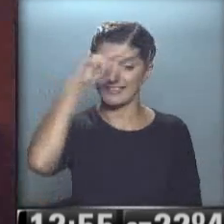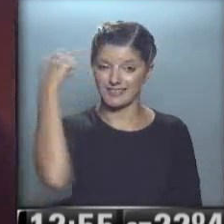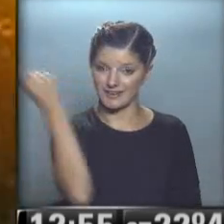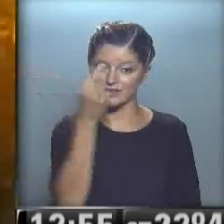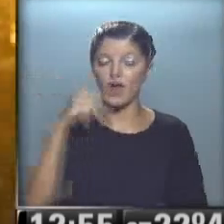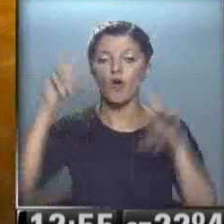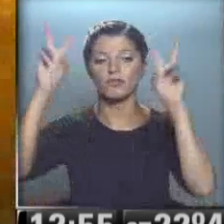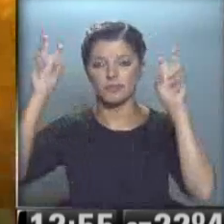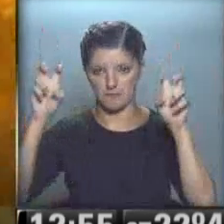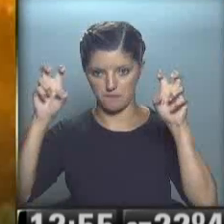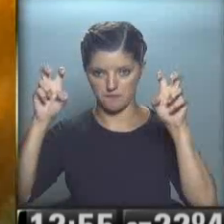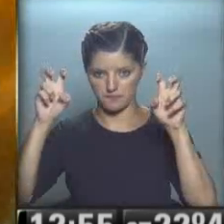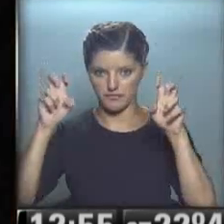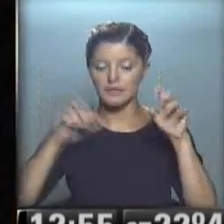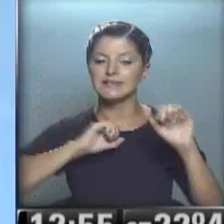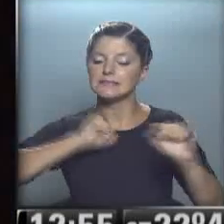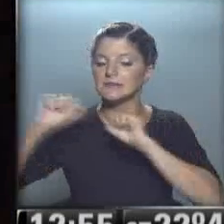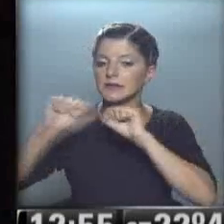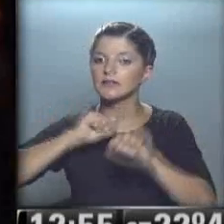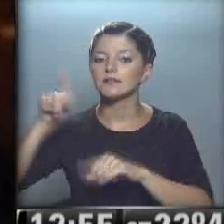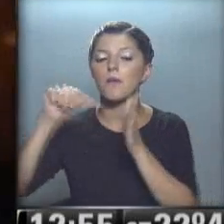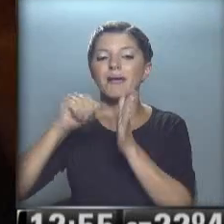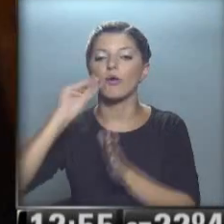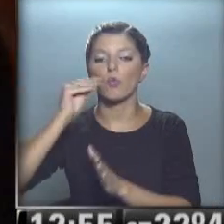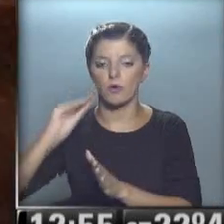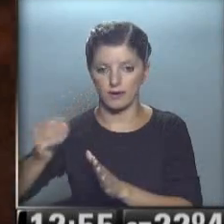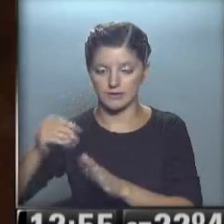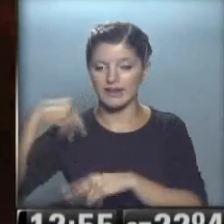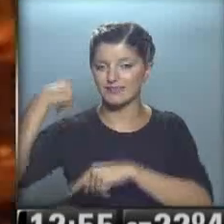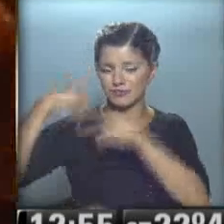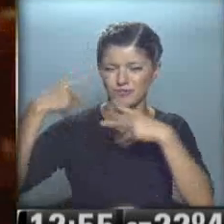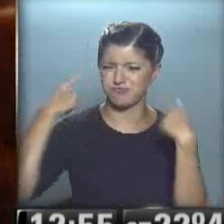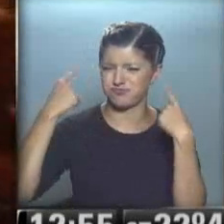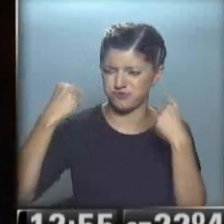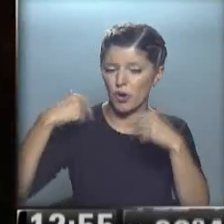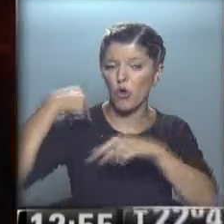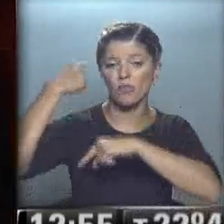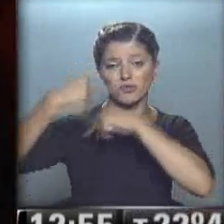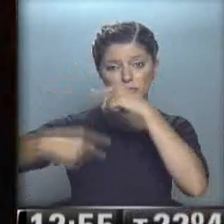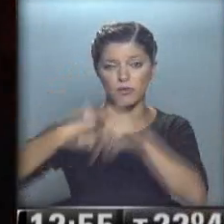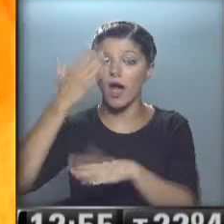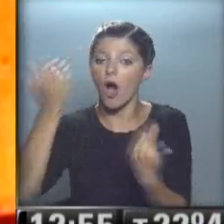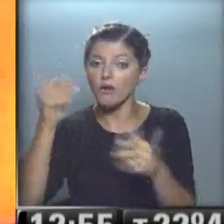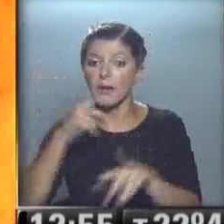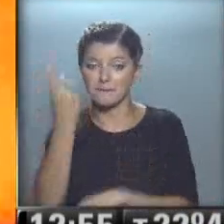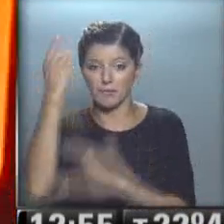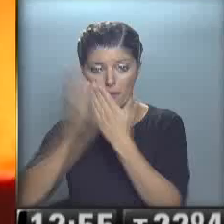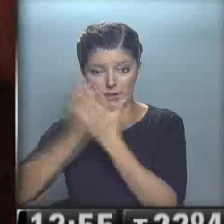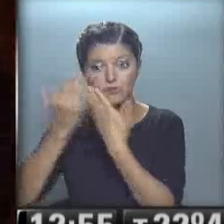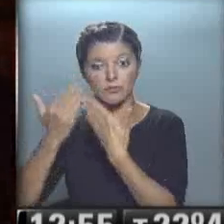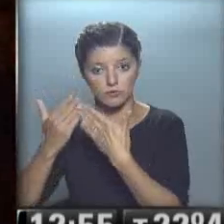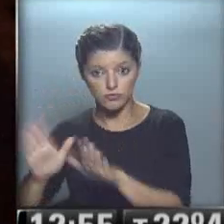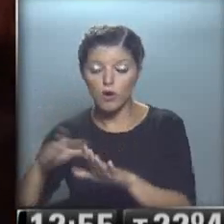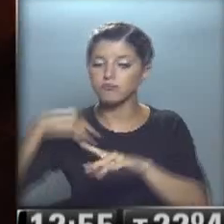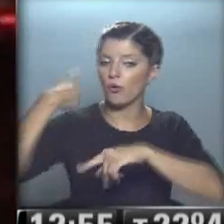con estos temas crisis en Ucrania no cesa la protesta en las calles de kiev pese a la renuncia del Primer Ministro y